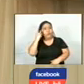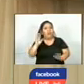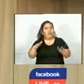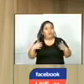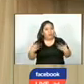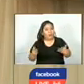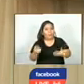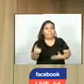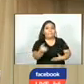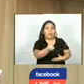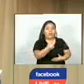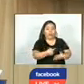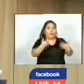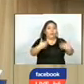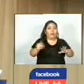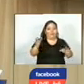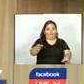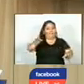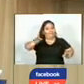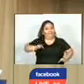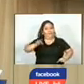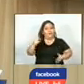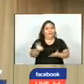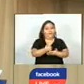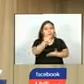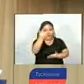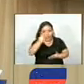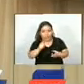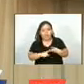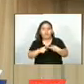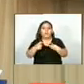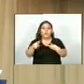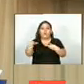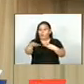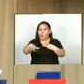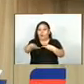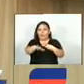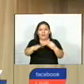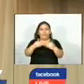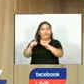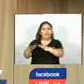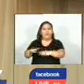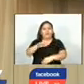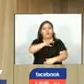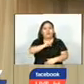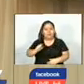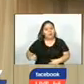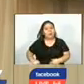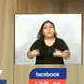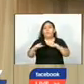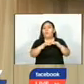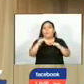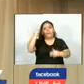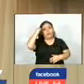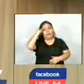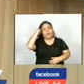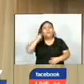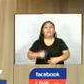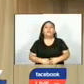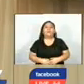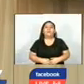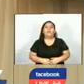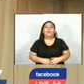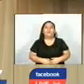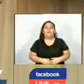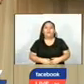Personas con estudios universitarios, personas en las distintas regiones del país, todas están percibiendo lo mismo. Hogares